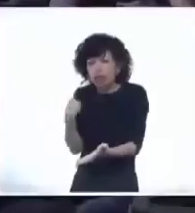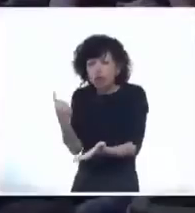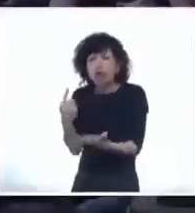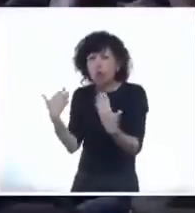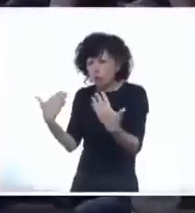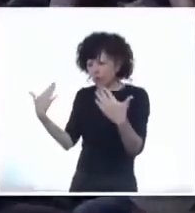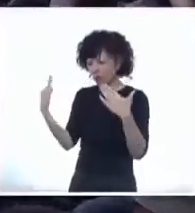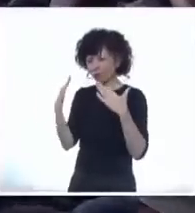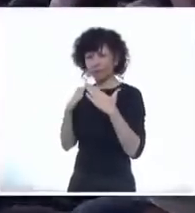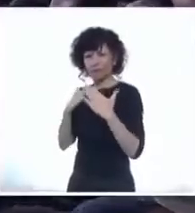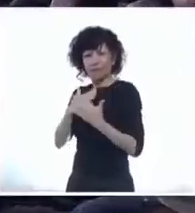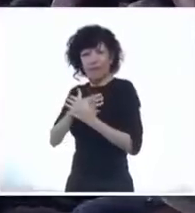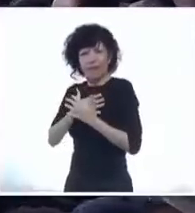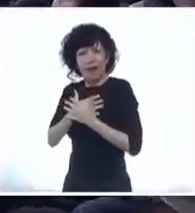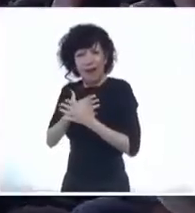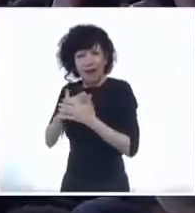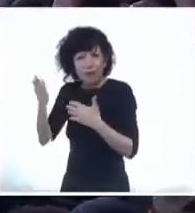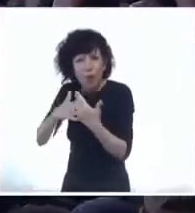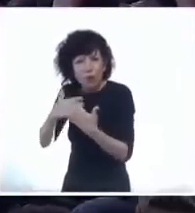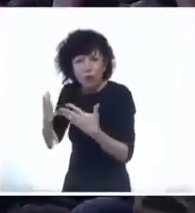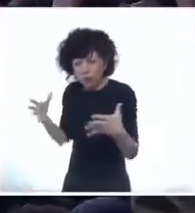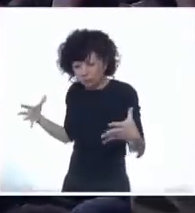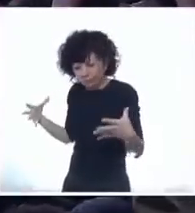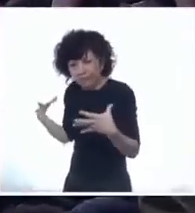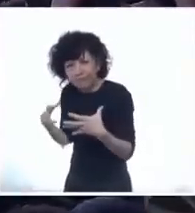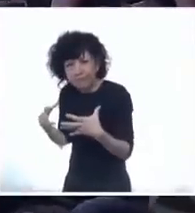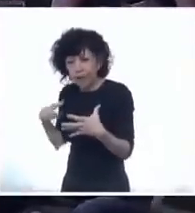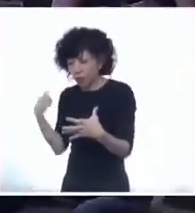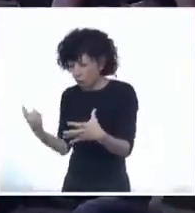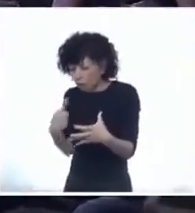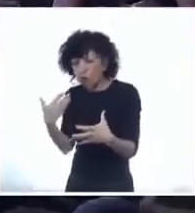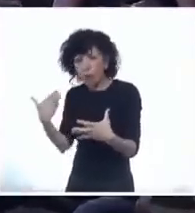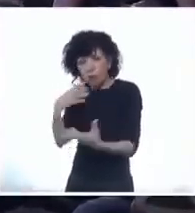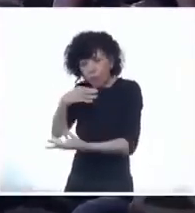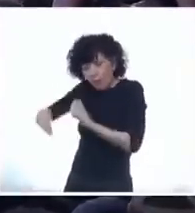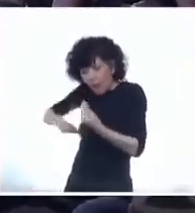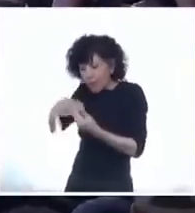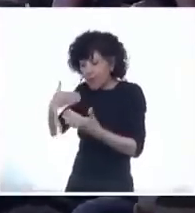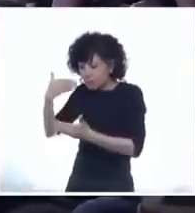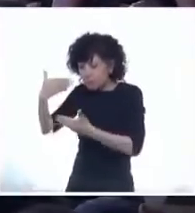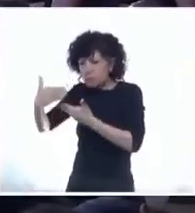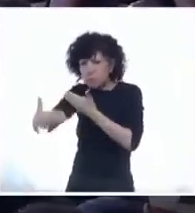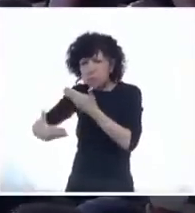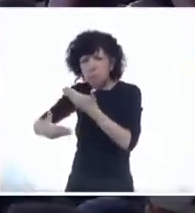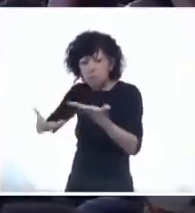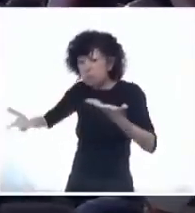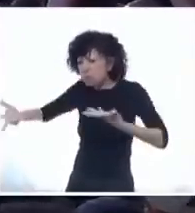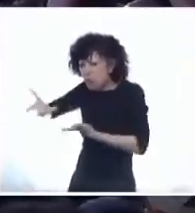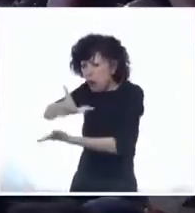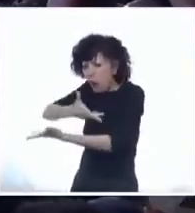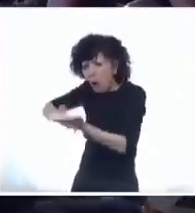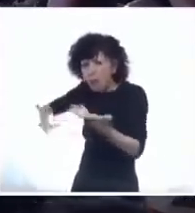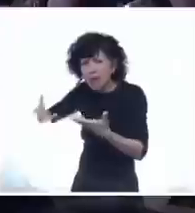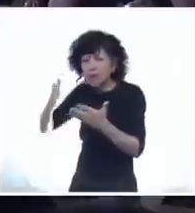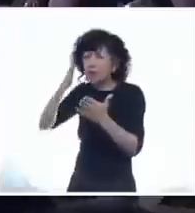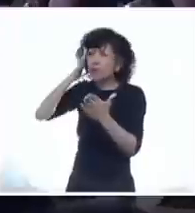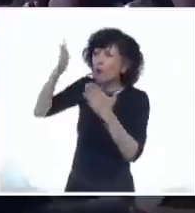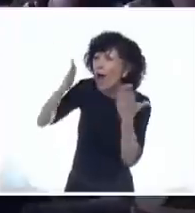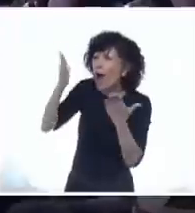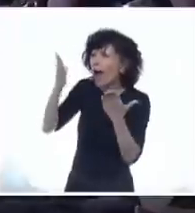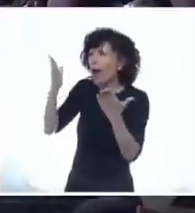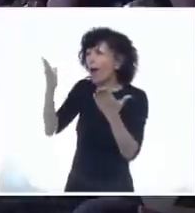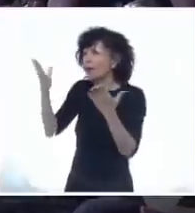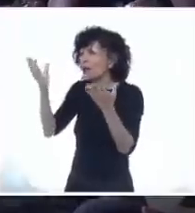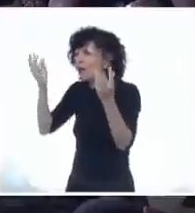alguna manera pudimos crecer, cumplir sueños y compartir frustraciones. De la